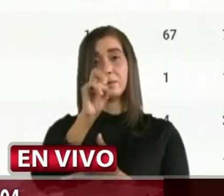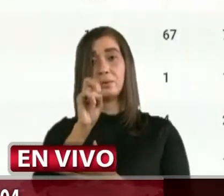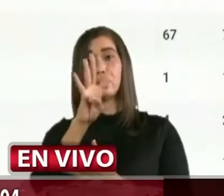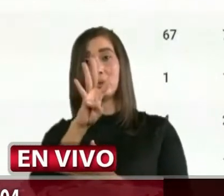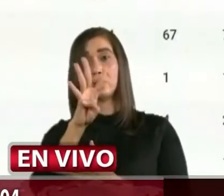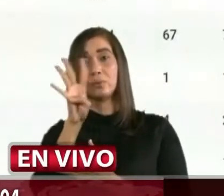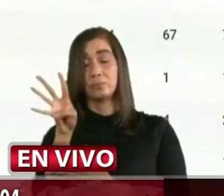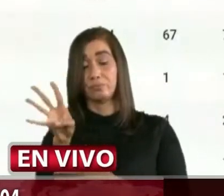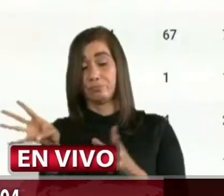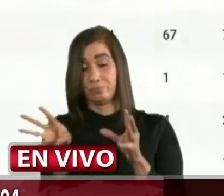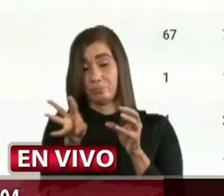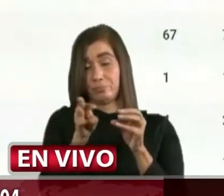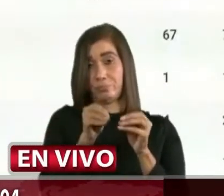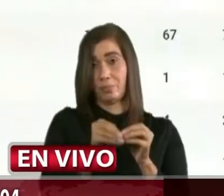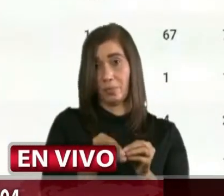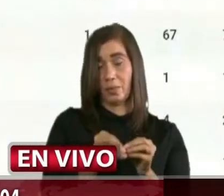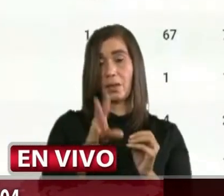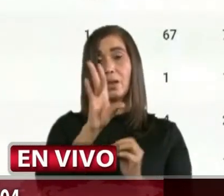1,244 acumulados,